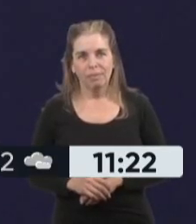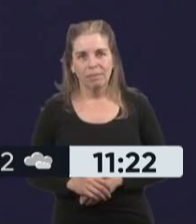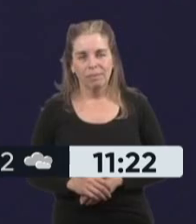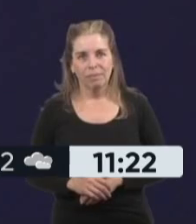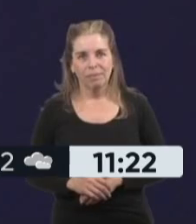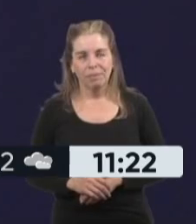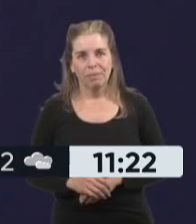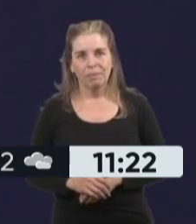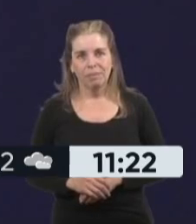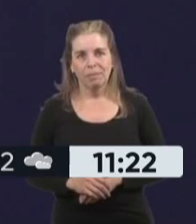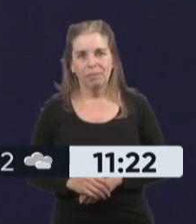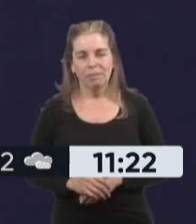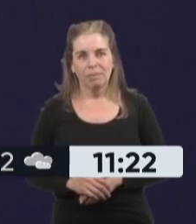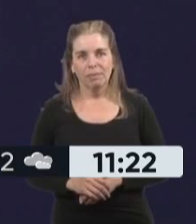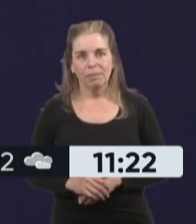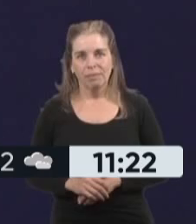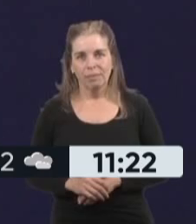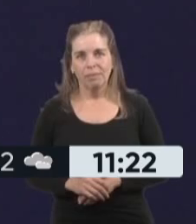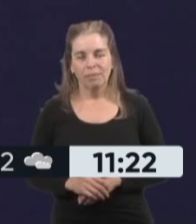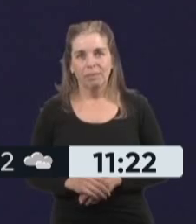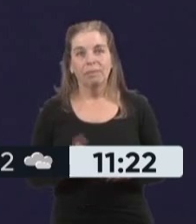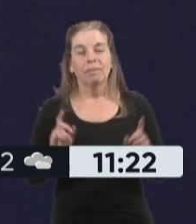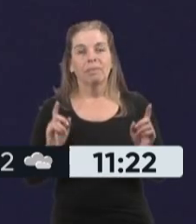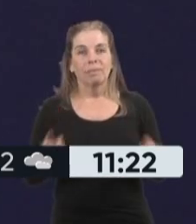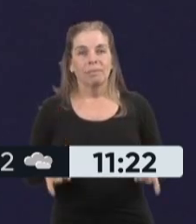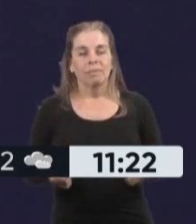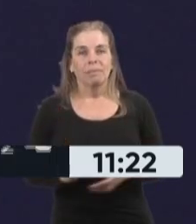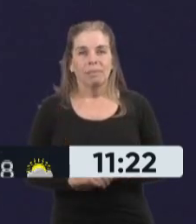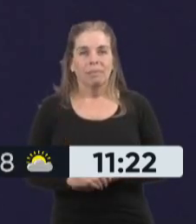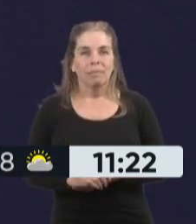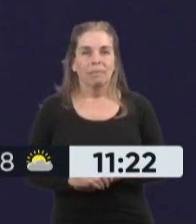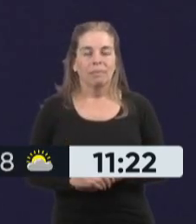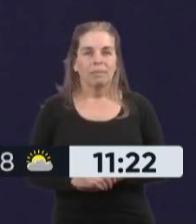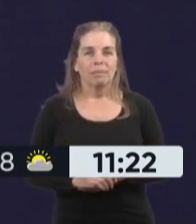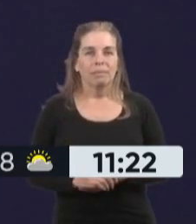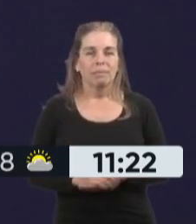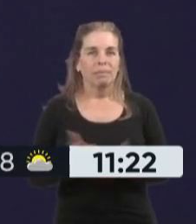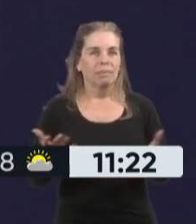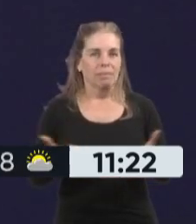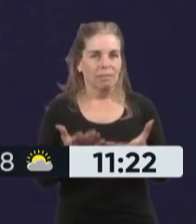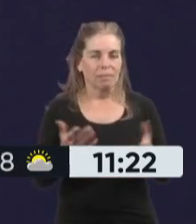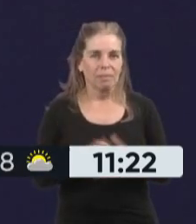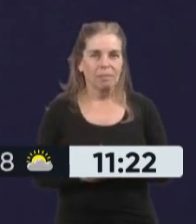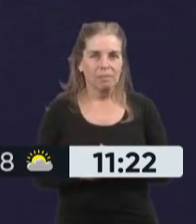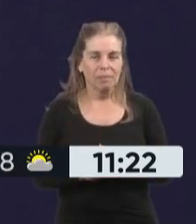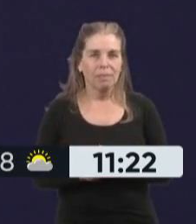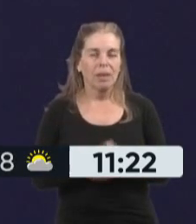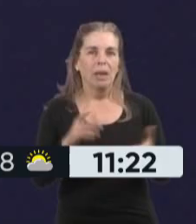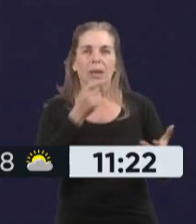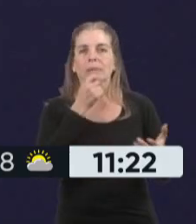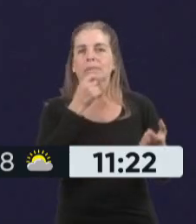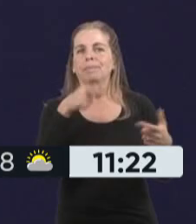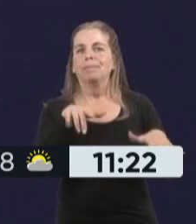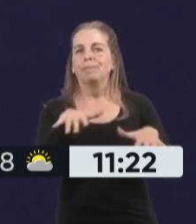Por supuesto que tanto en la distribución como en la generación, como en el